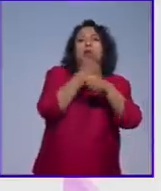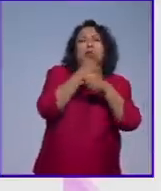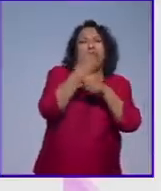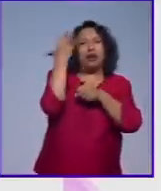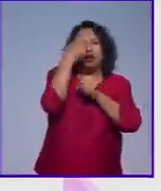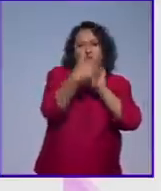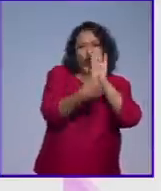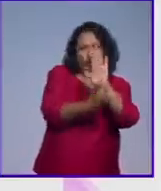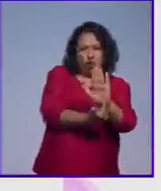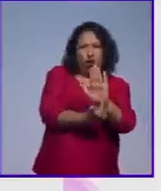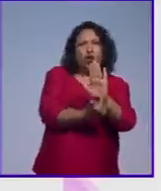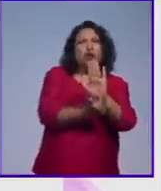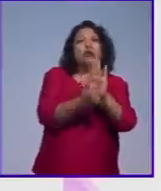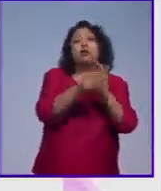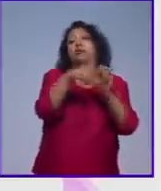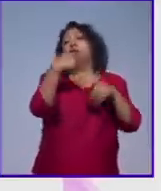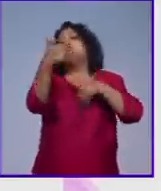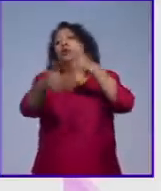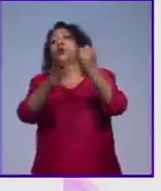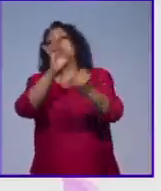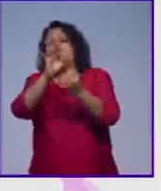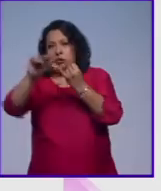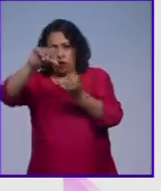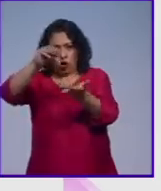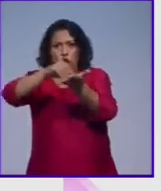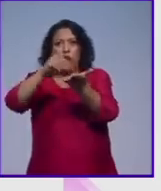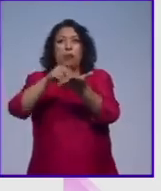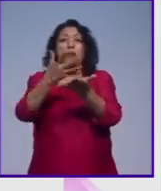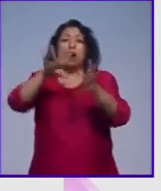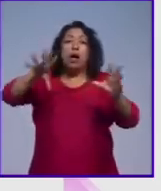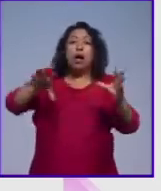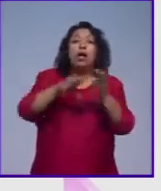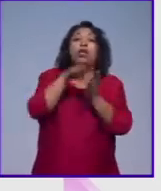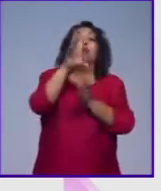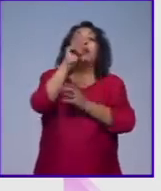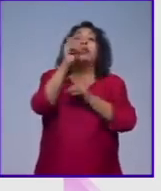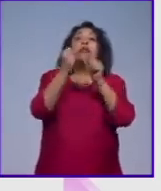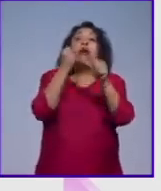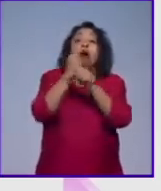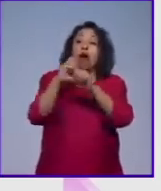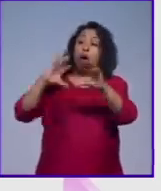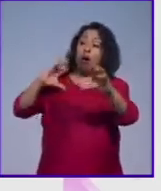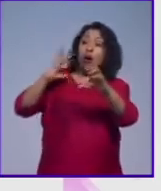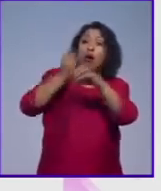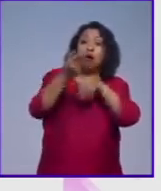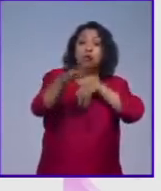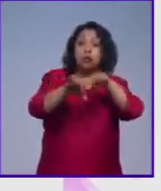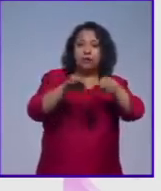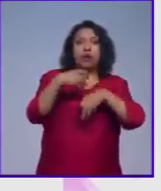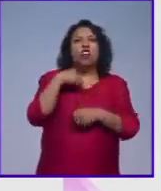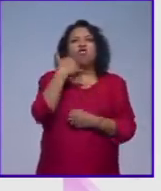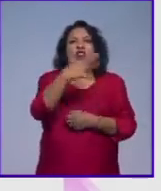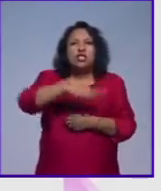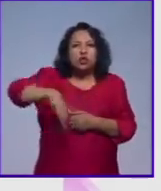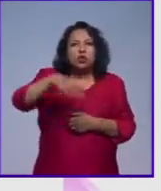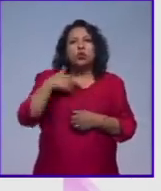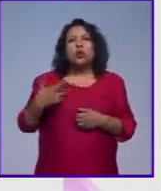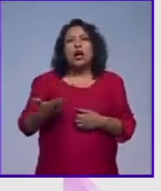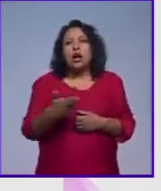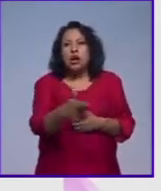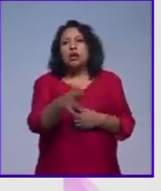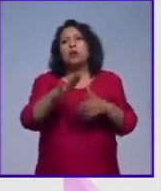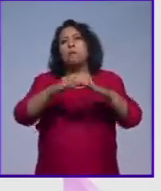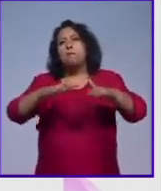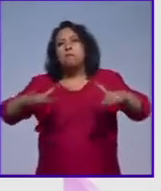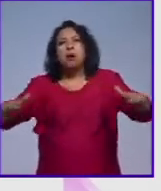tomé, a las últimas que sigo tomando, son alrededor de 30 años de trabajo. Basura, ríos, litorales